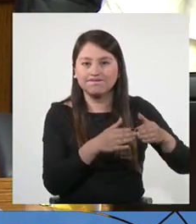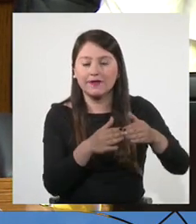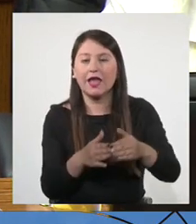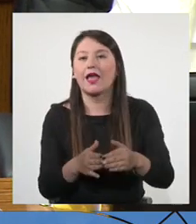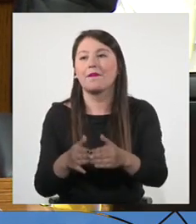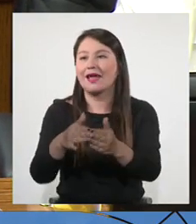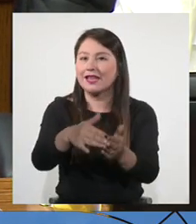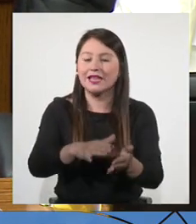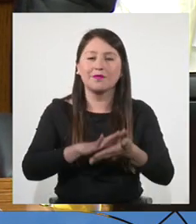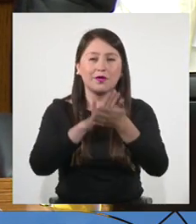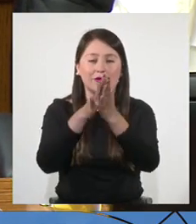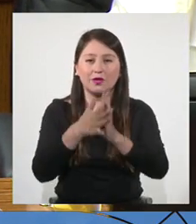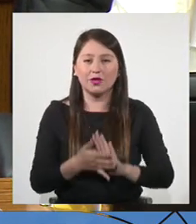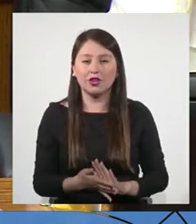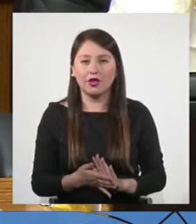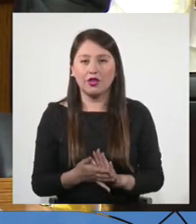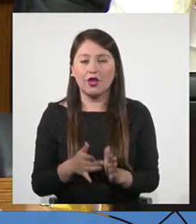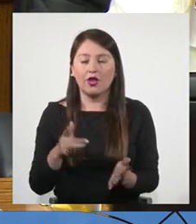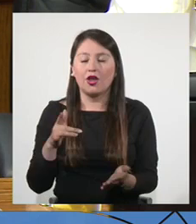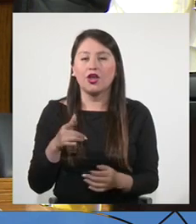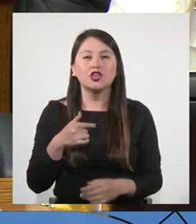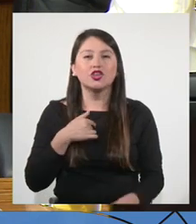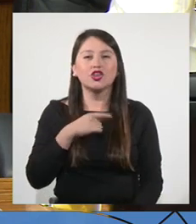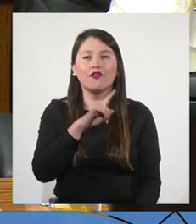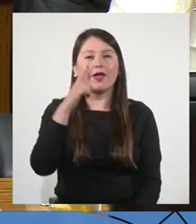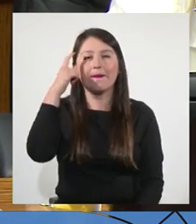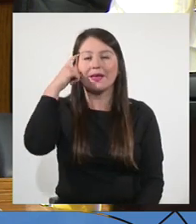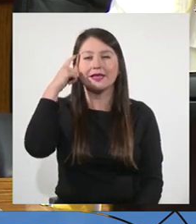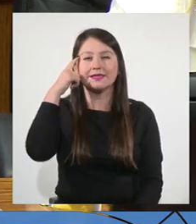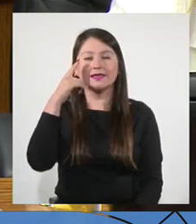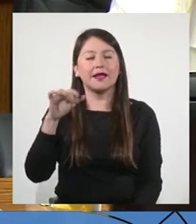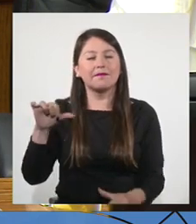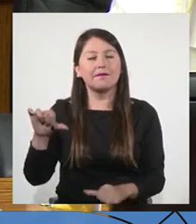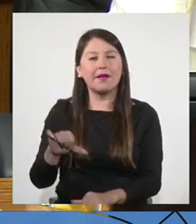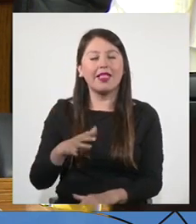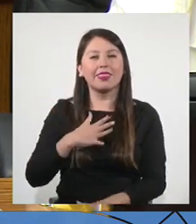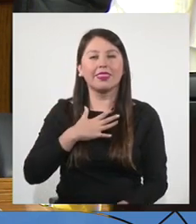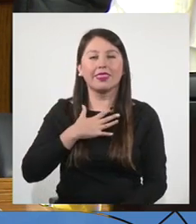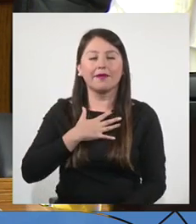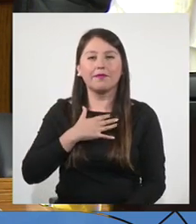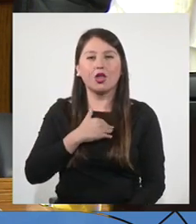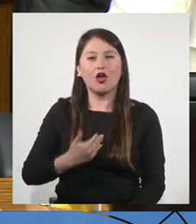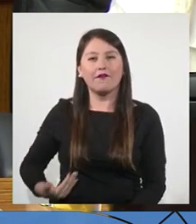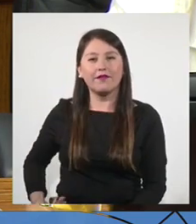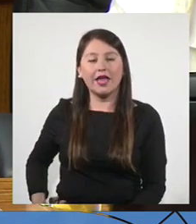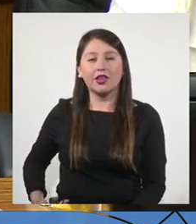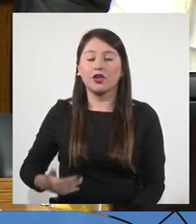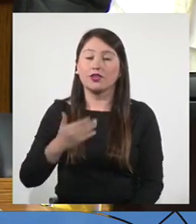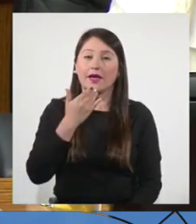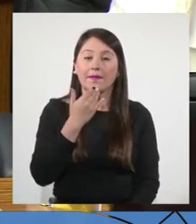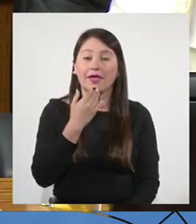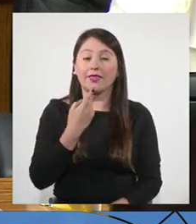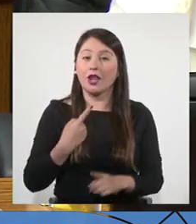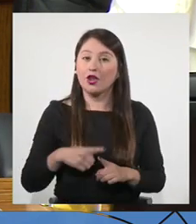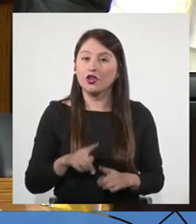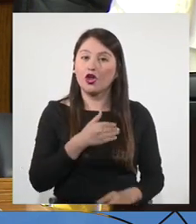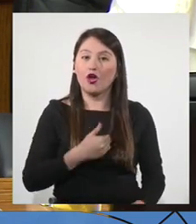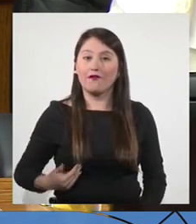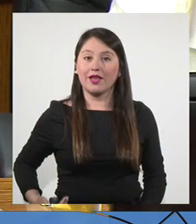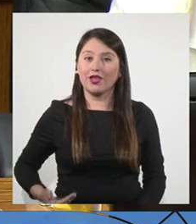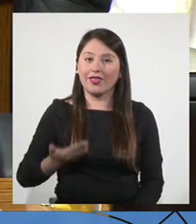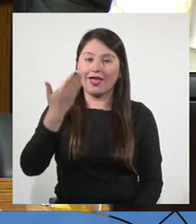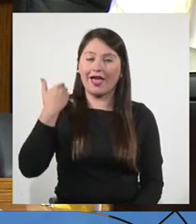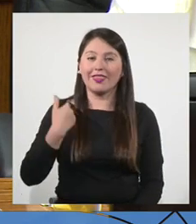la verdad que yo no voy a pensar de mala fe de mi gobierno, ni tampoco pensé la mala fe del gobierno anterior de la Presidenta Bachelet.